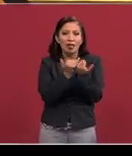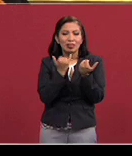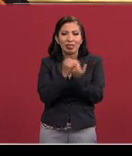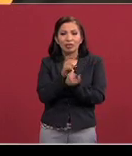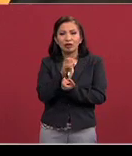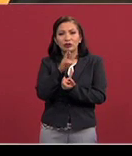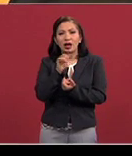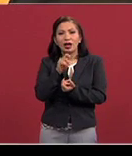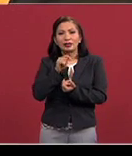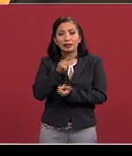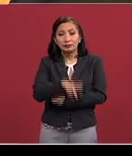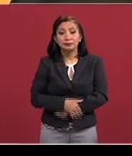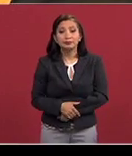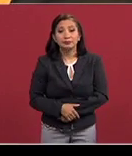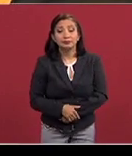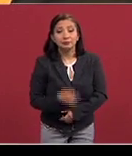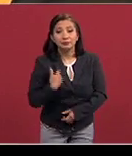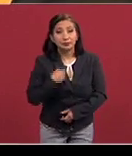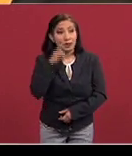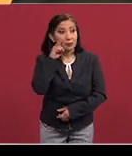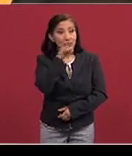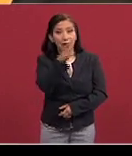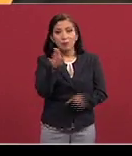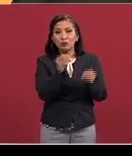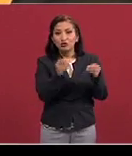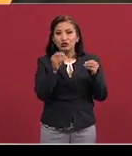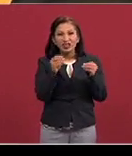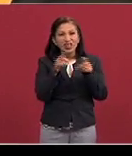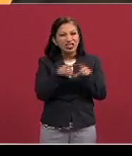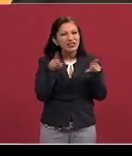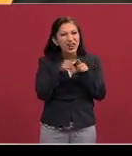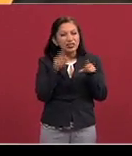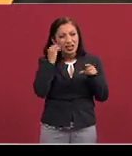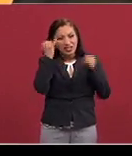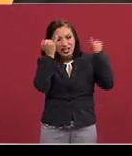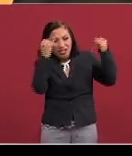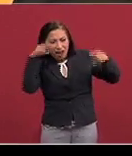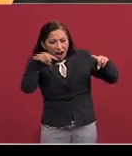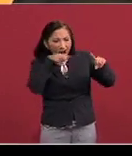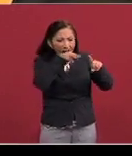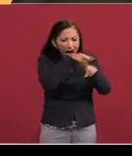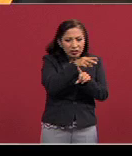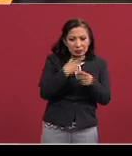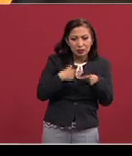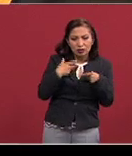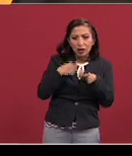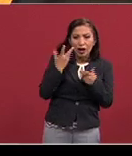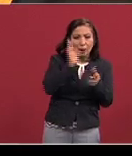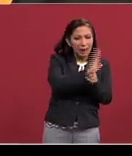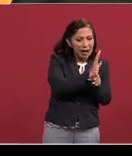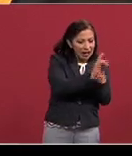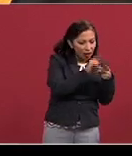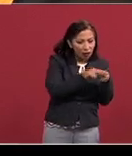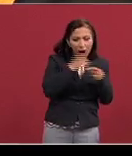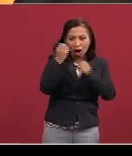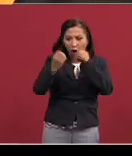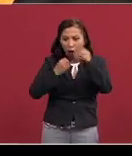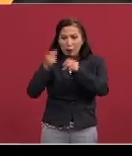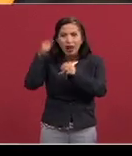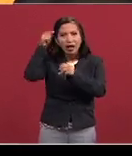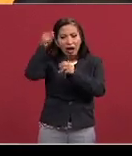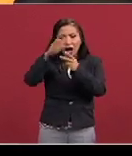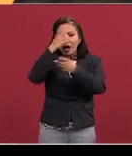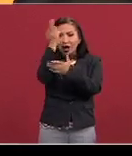del Dr. Atl. No, y veo que es como a partir de muchas, no ópticas, pero sí de muchos miradores, la película, la obra